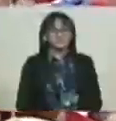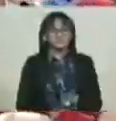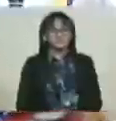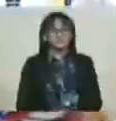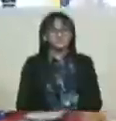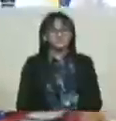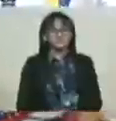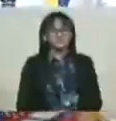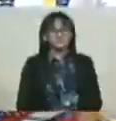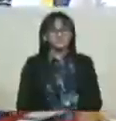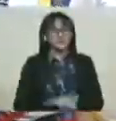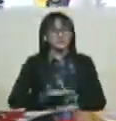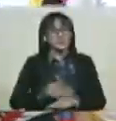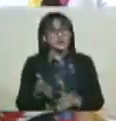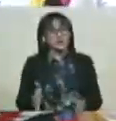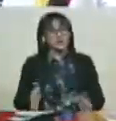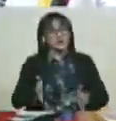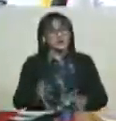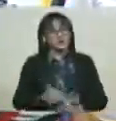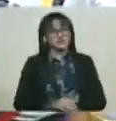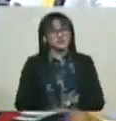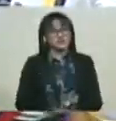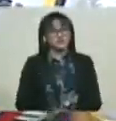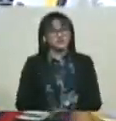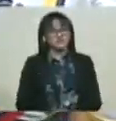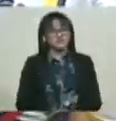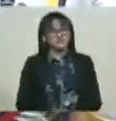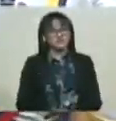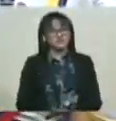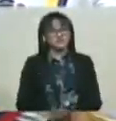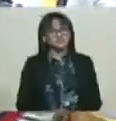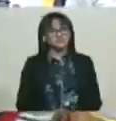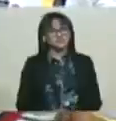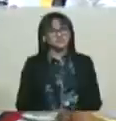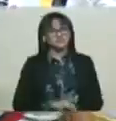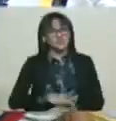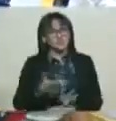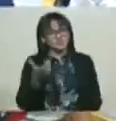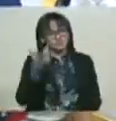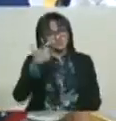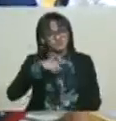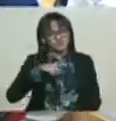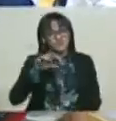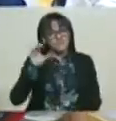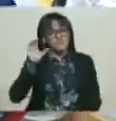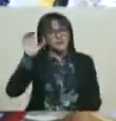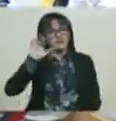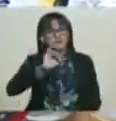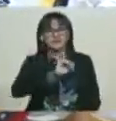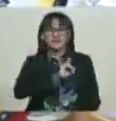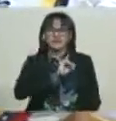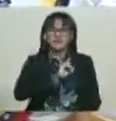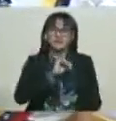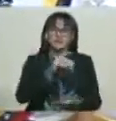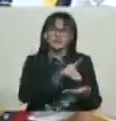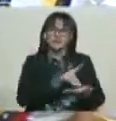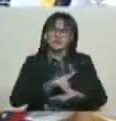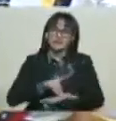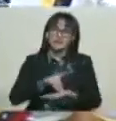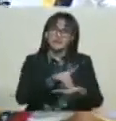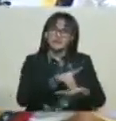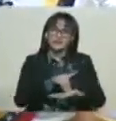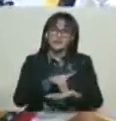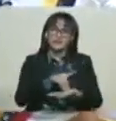y porque vamos a ganar porque nosotros somos una patria la identidad la dignidad